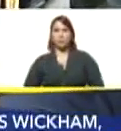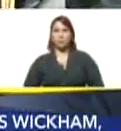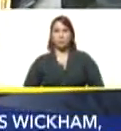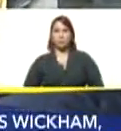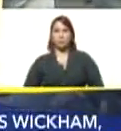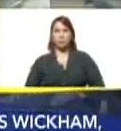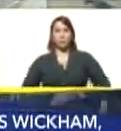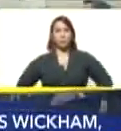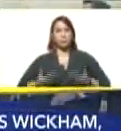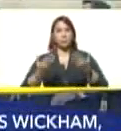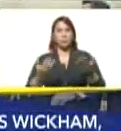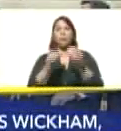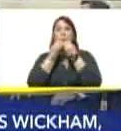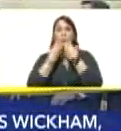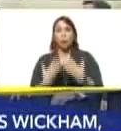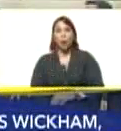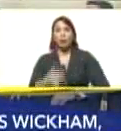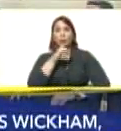Llévele esa buena noticia a Ralph,